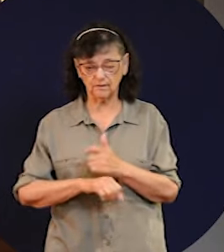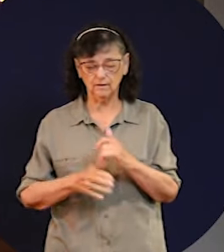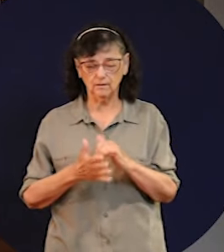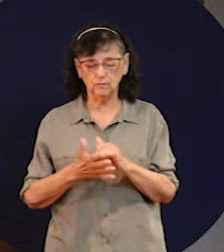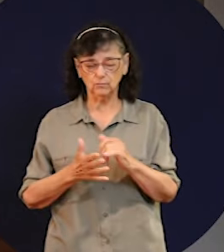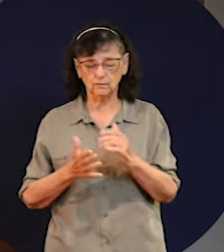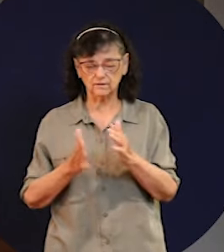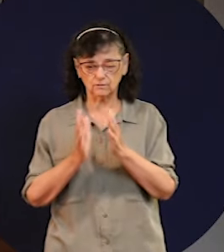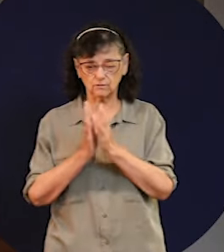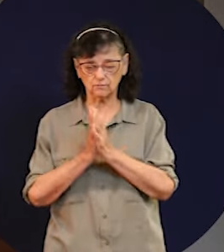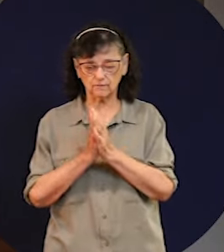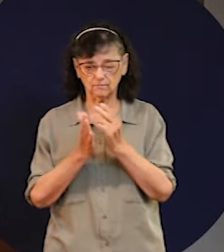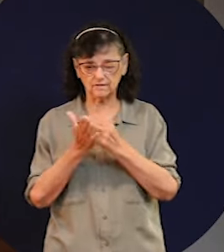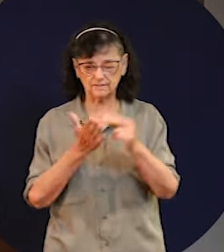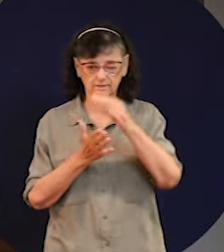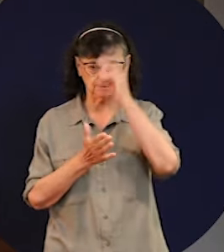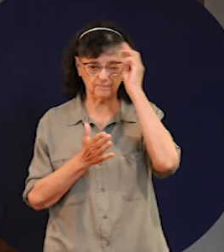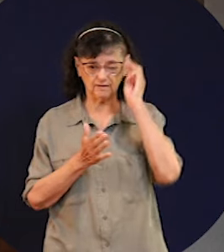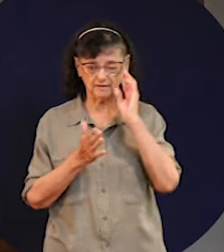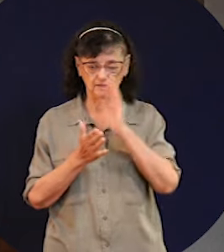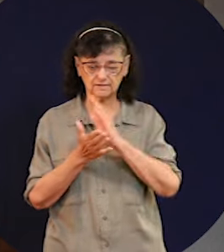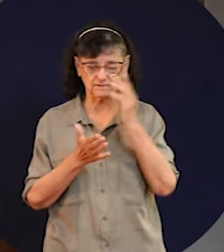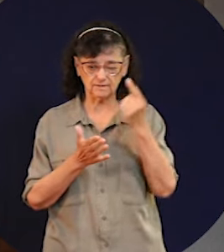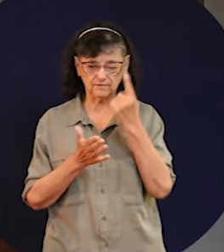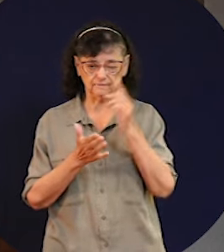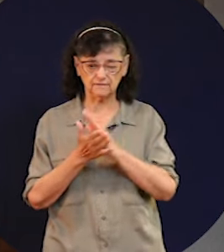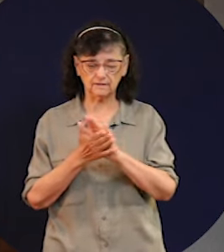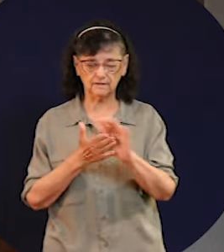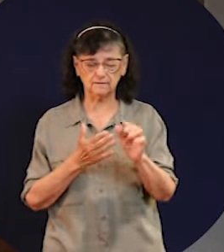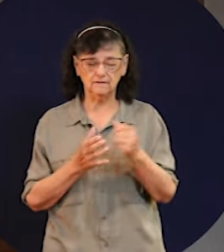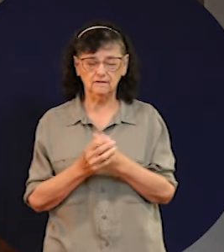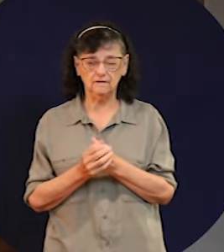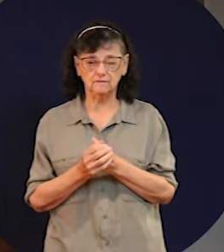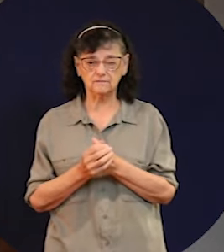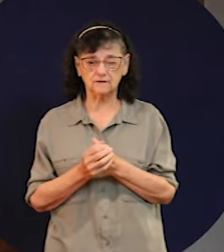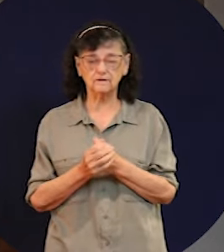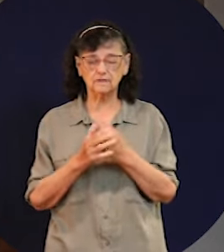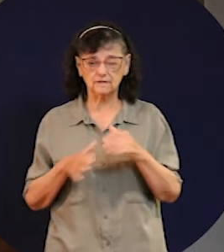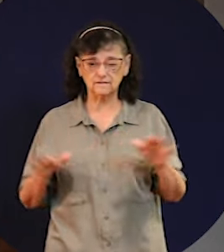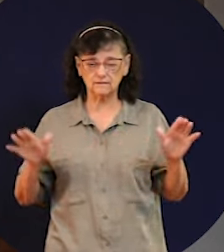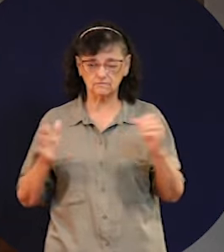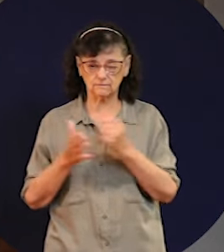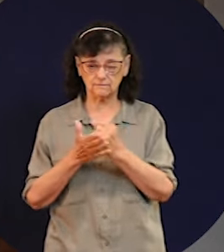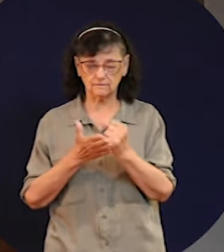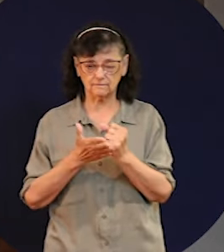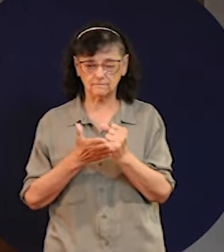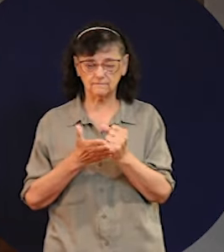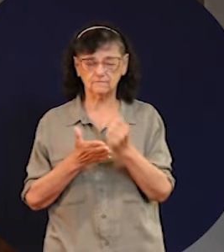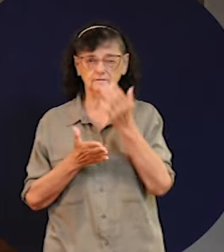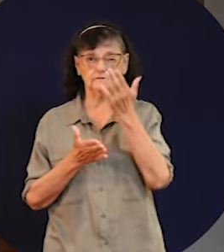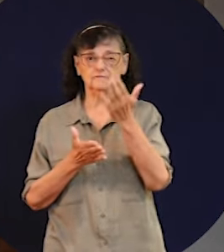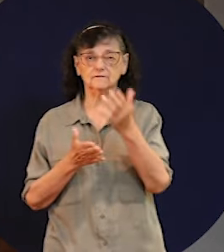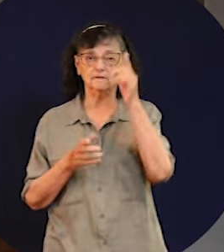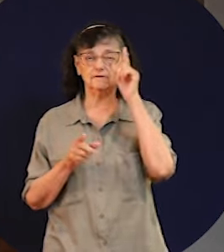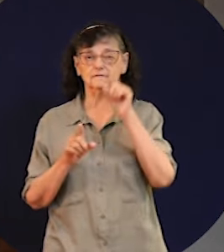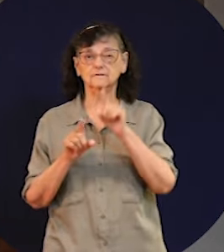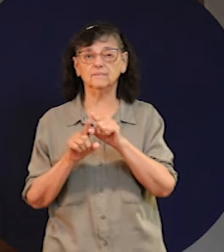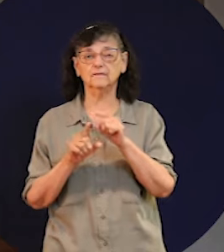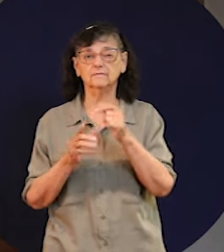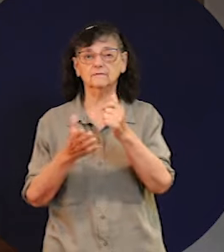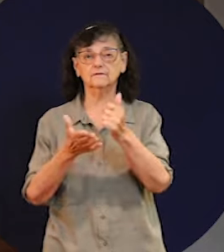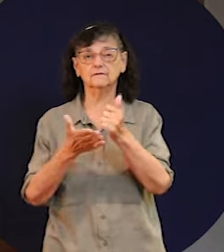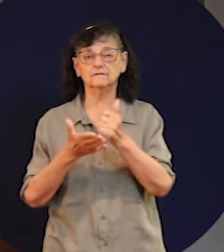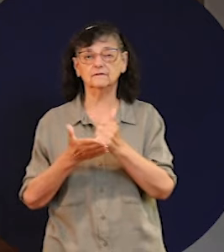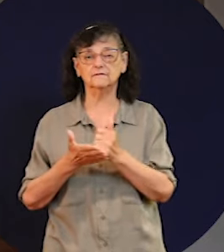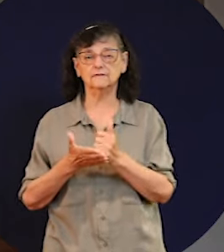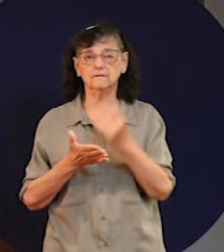culpa. Por eso ruego a Santa María Siempre Virgen, a los ángeles y a los santos, y a ustedes,